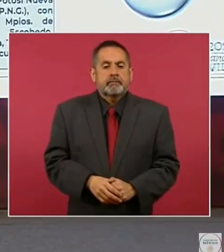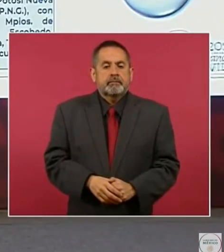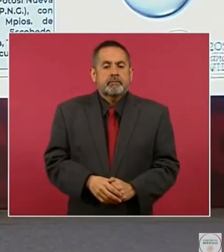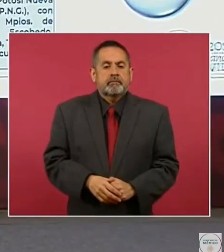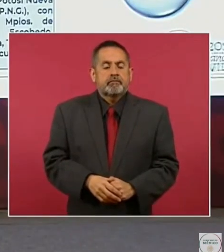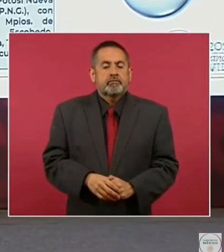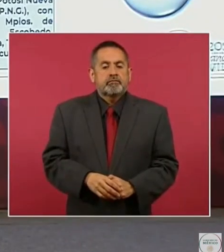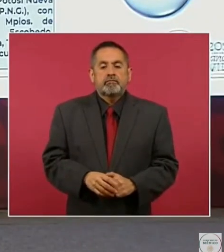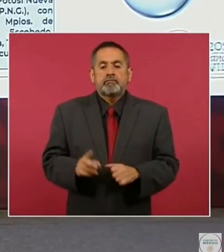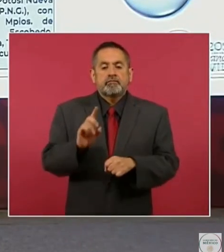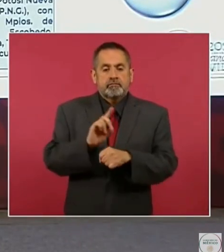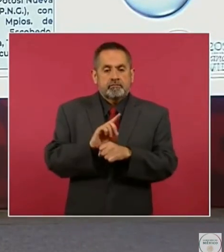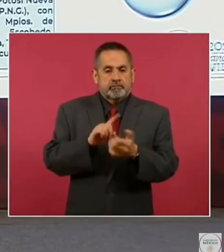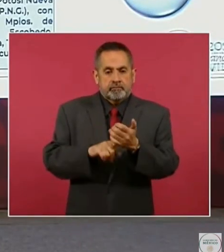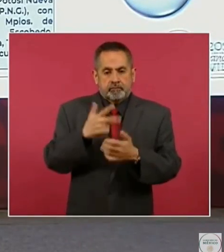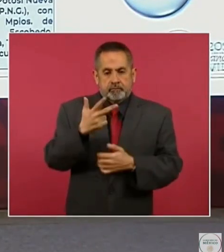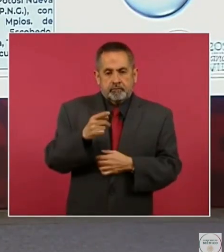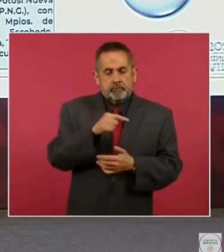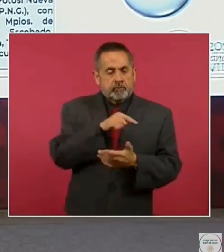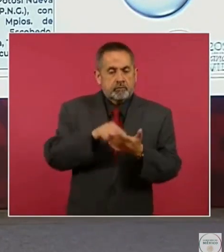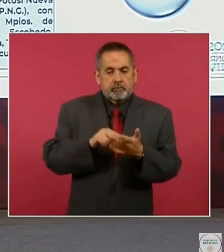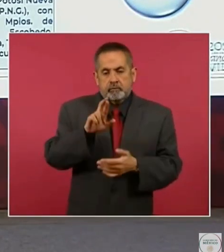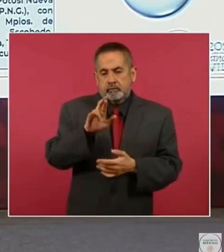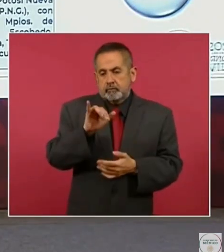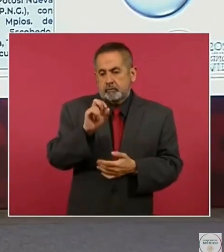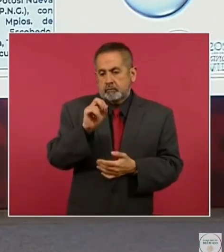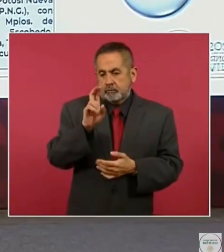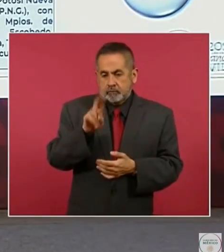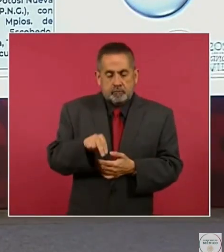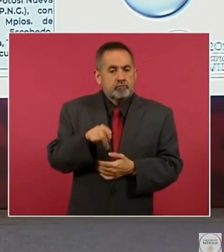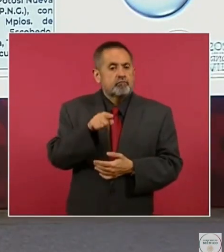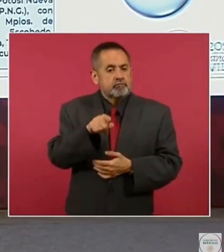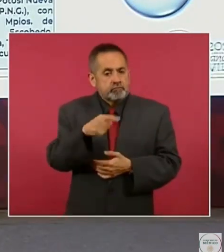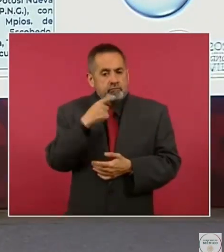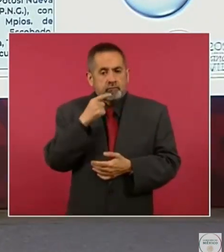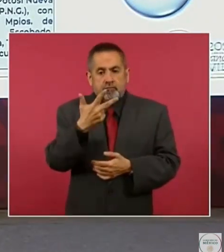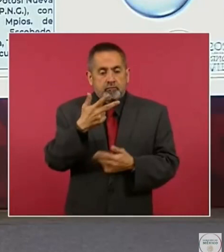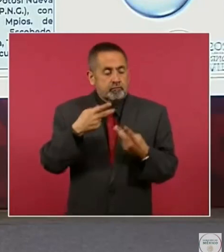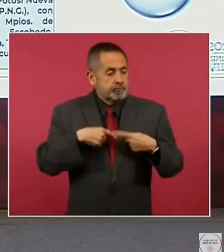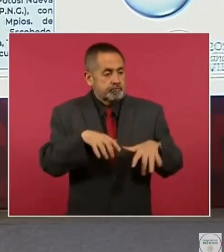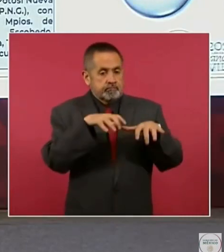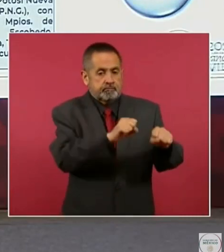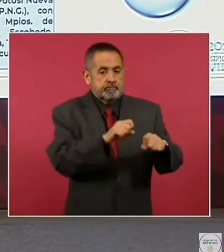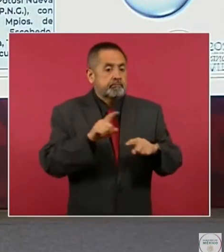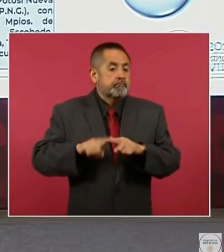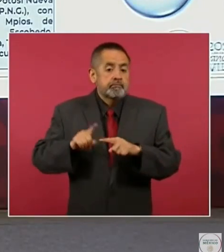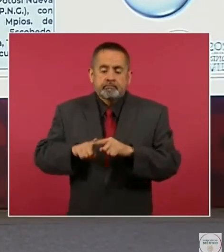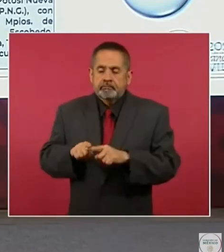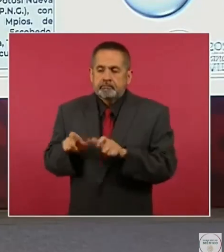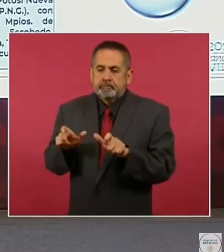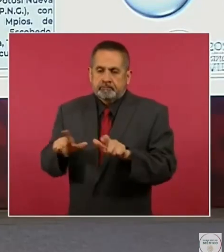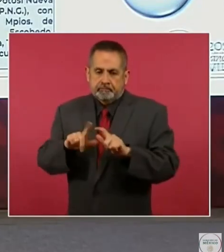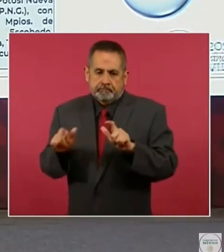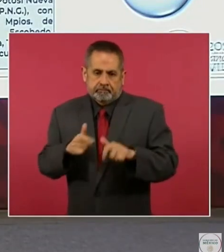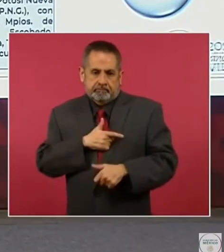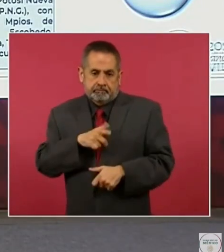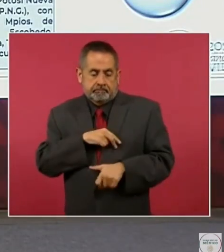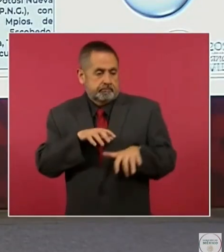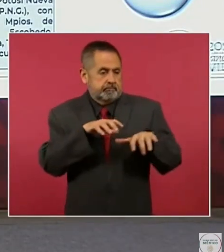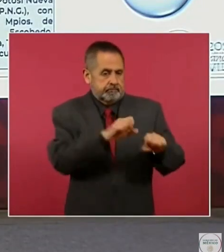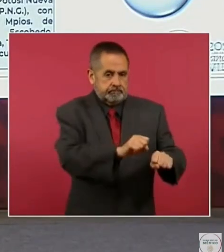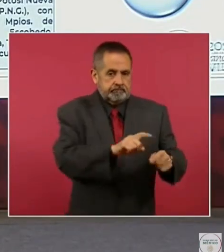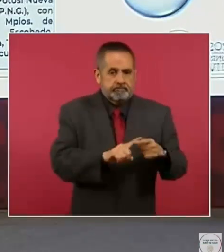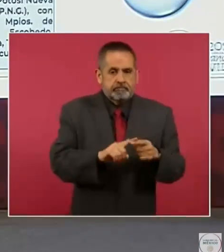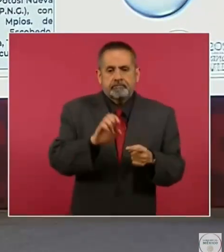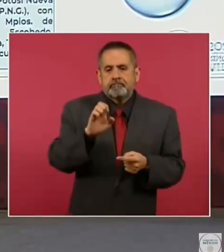En el día 8, en Rincón de Romos, 8 detenidos por parte de la Guardia, Enrique Yajavet